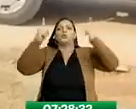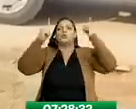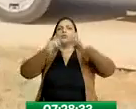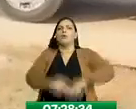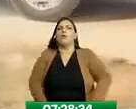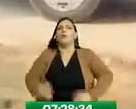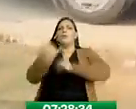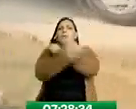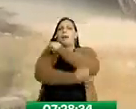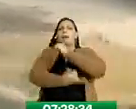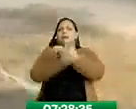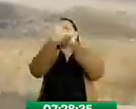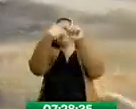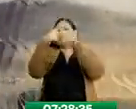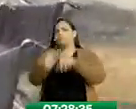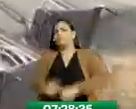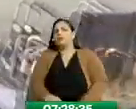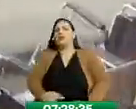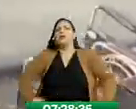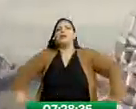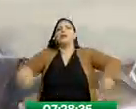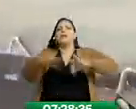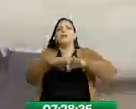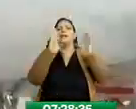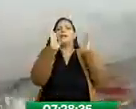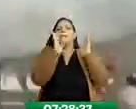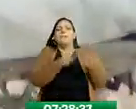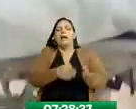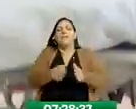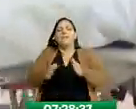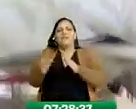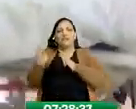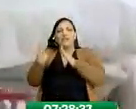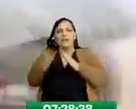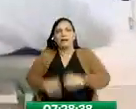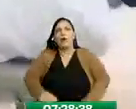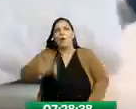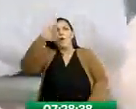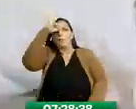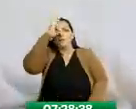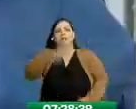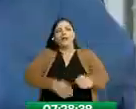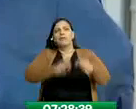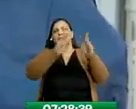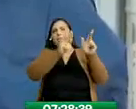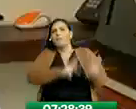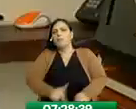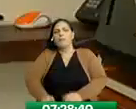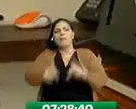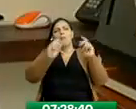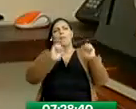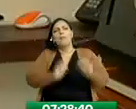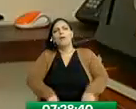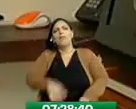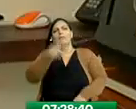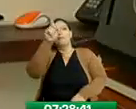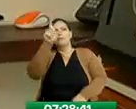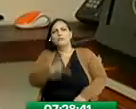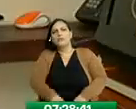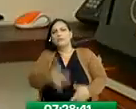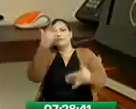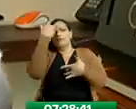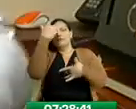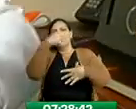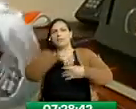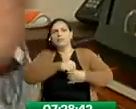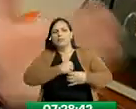propaga, no solo a nivel regional, sino también en países y continentes, se hablaría de una pandemia. Si esta epidemia en algún